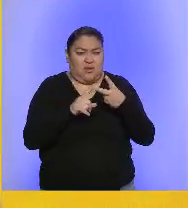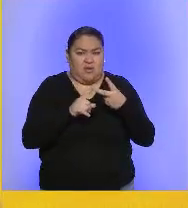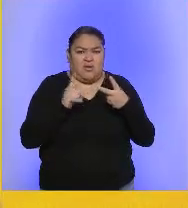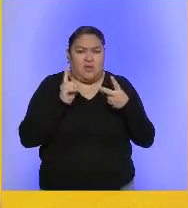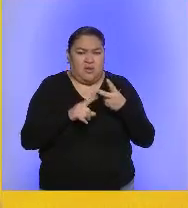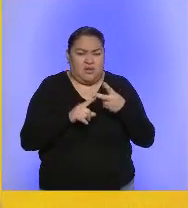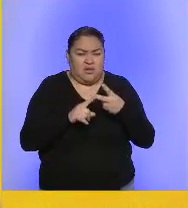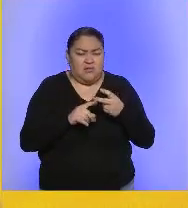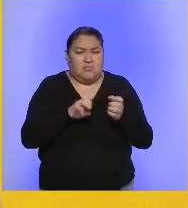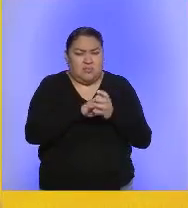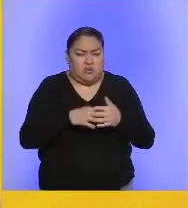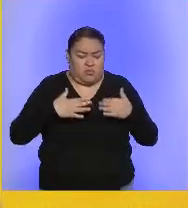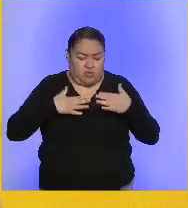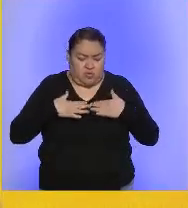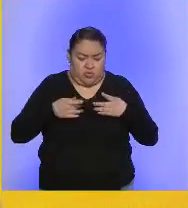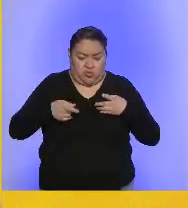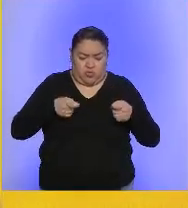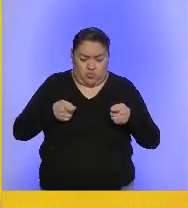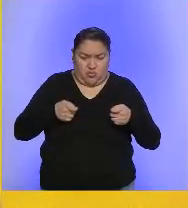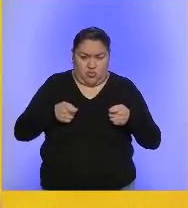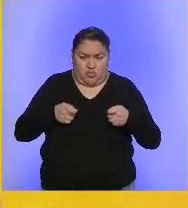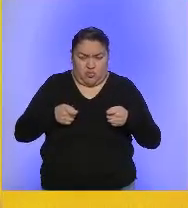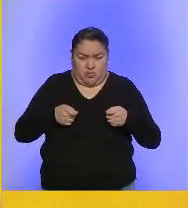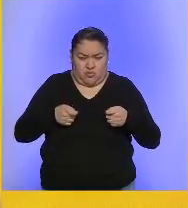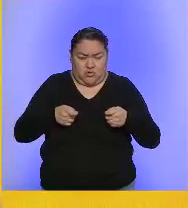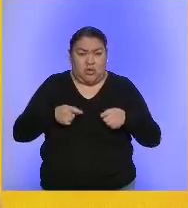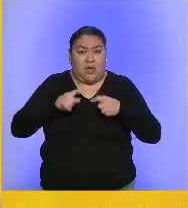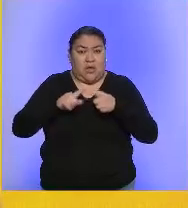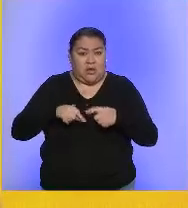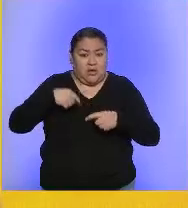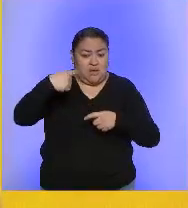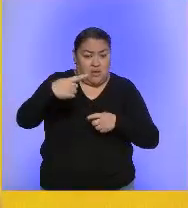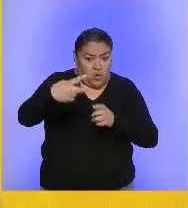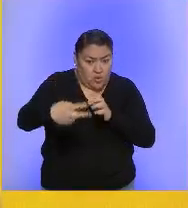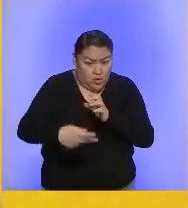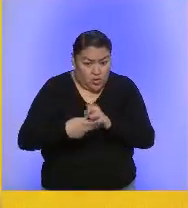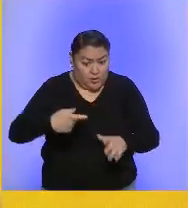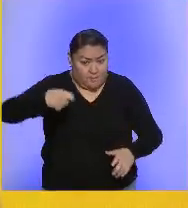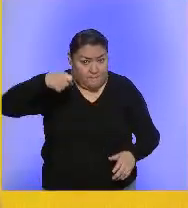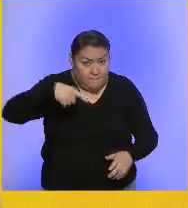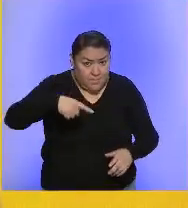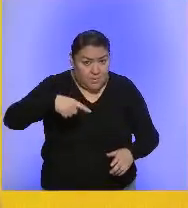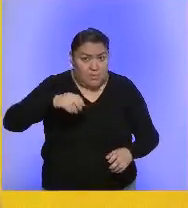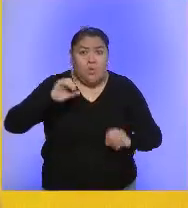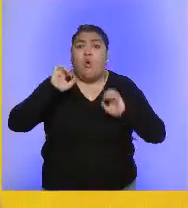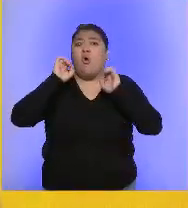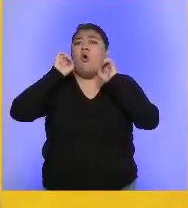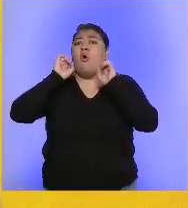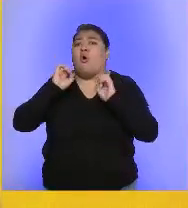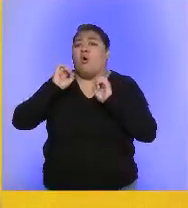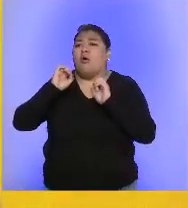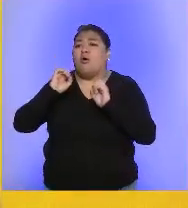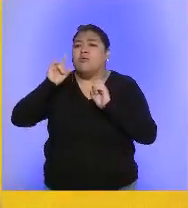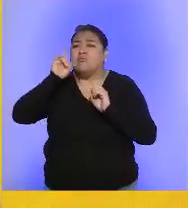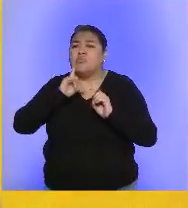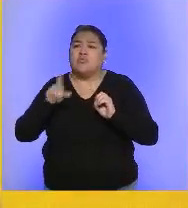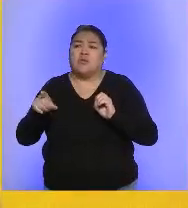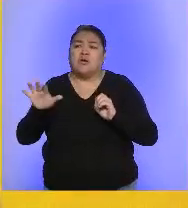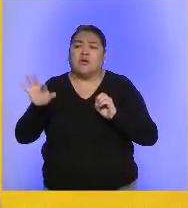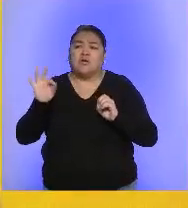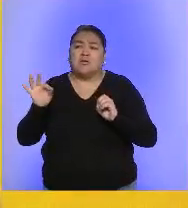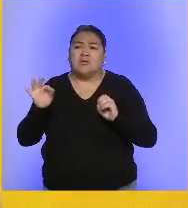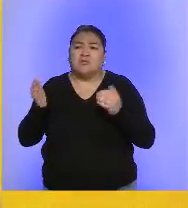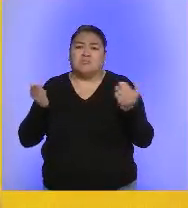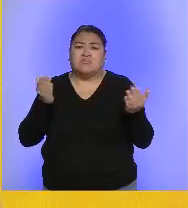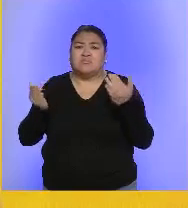la paridad. Desde luego que determinamos que no, porque la reelección, si bien no es un derecho autónomo